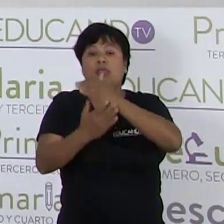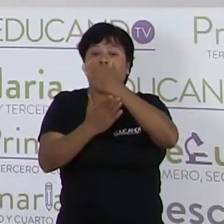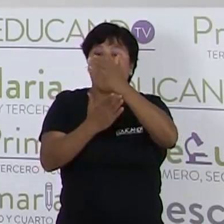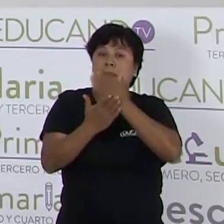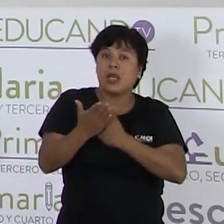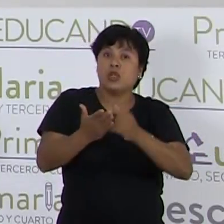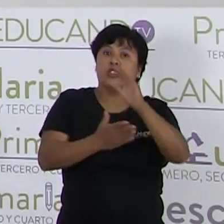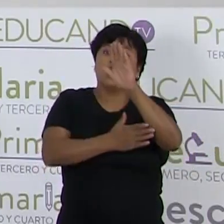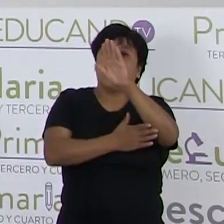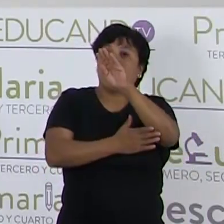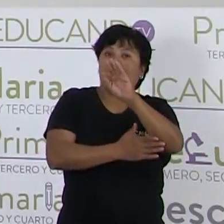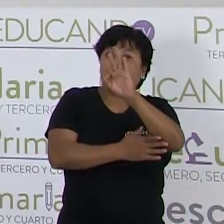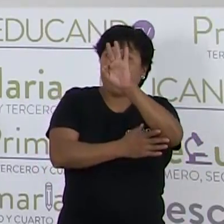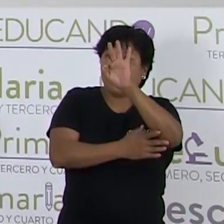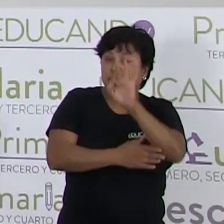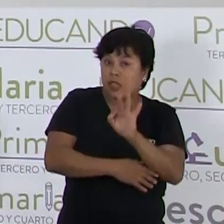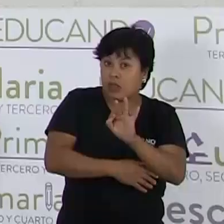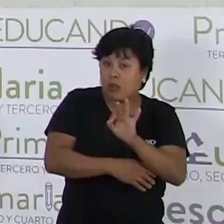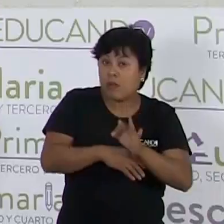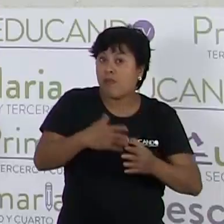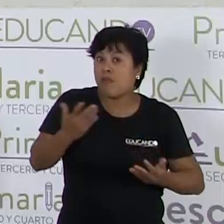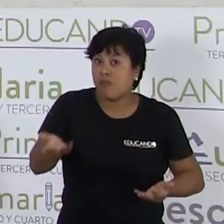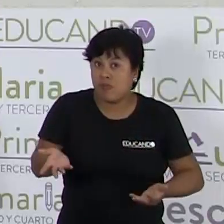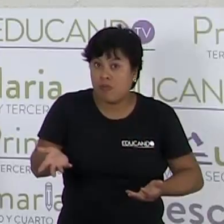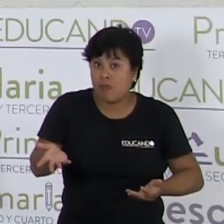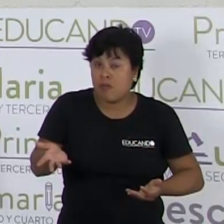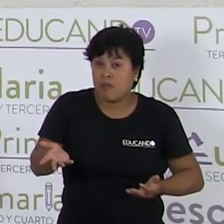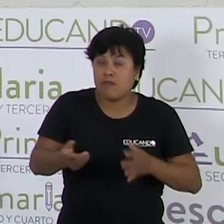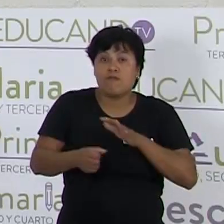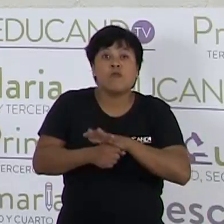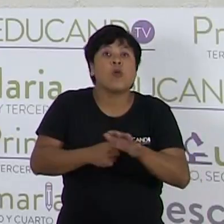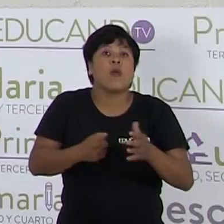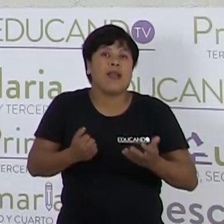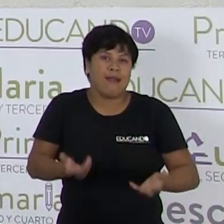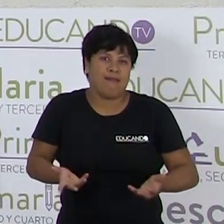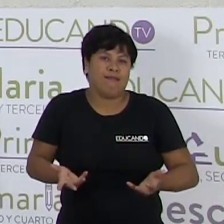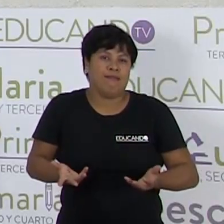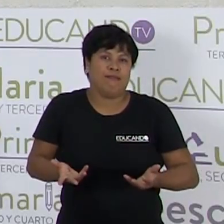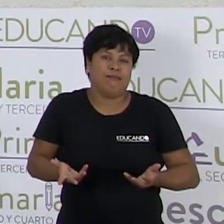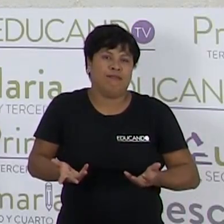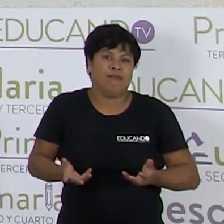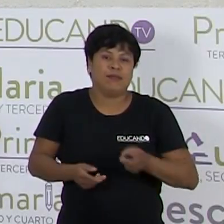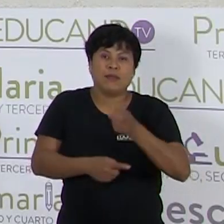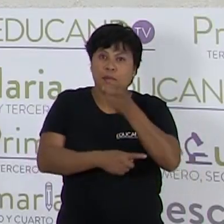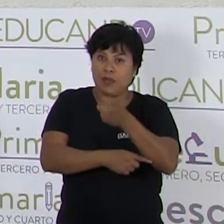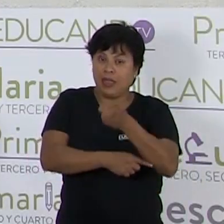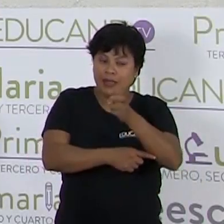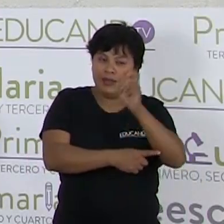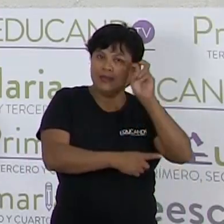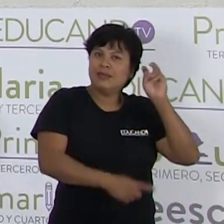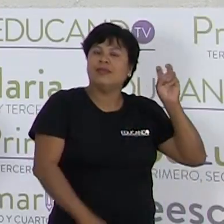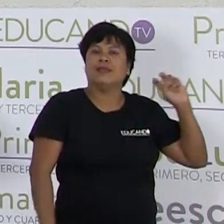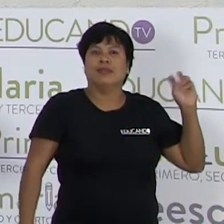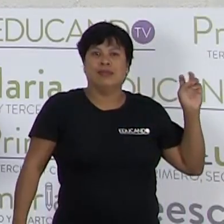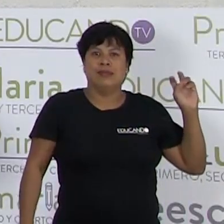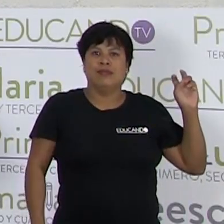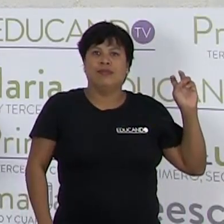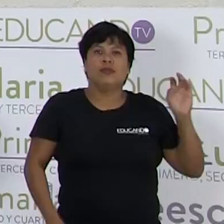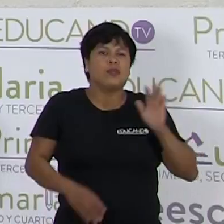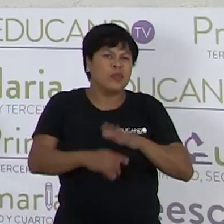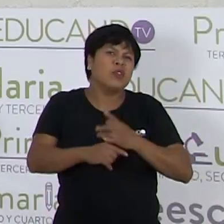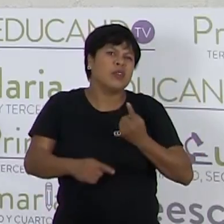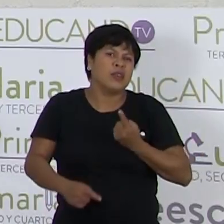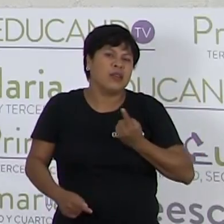de 90 grados. Pues vamos a hablar de este. ¿Sí? ¿Por